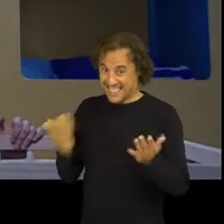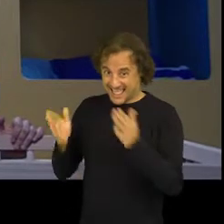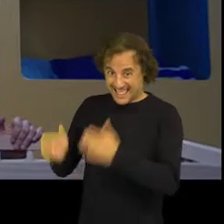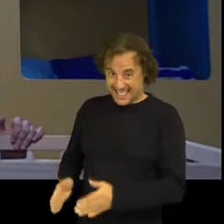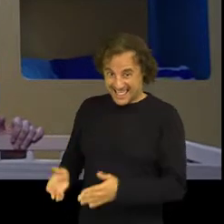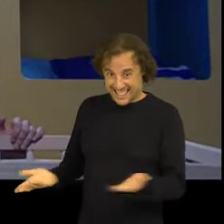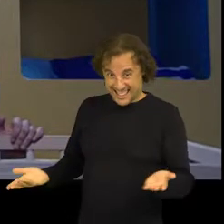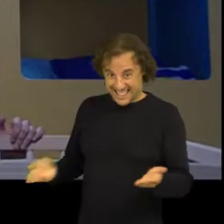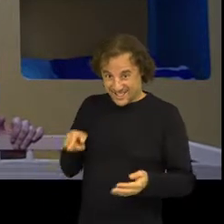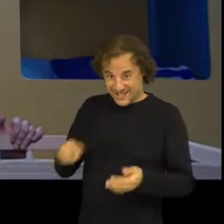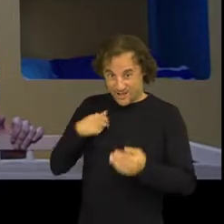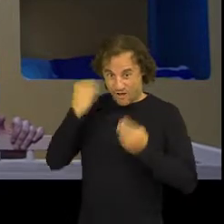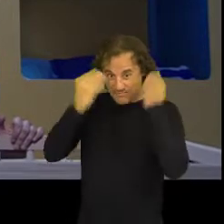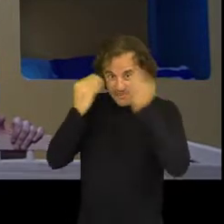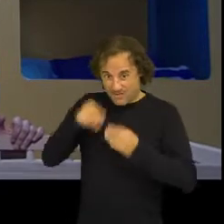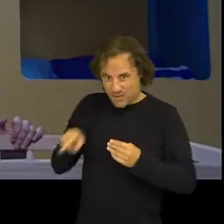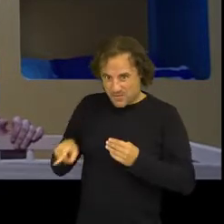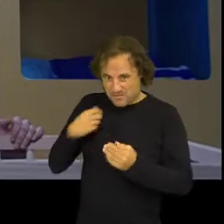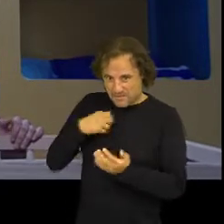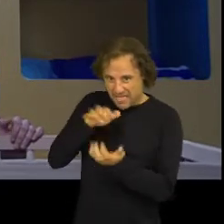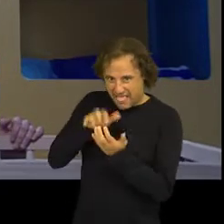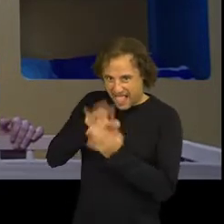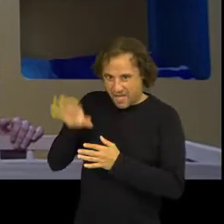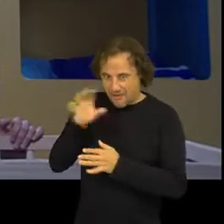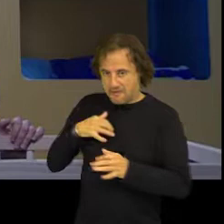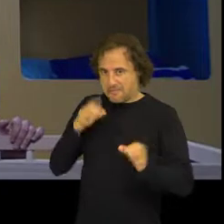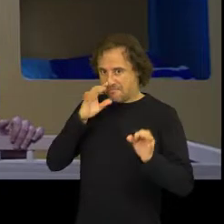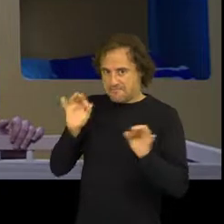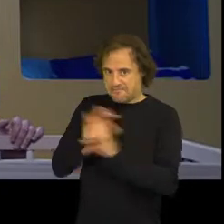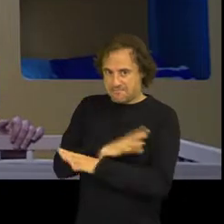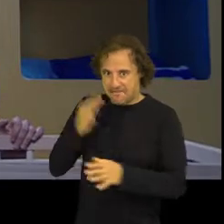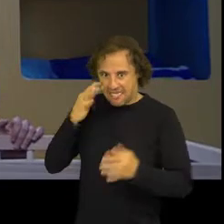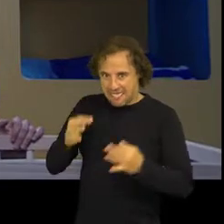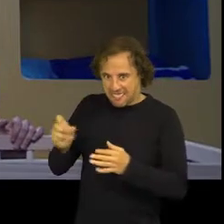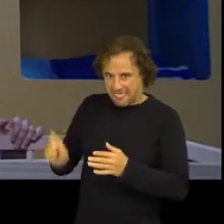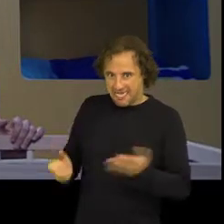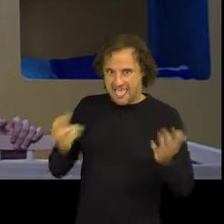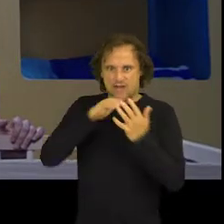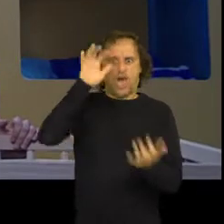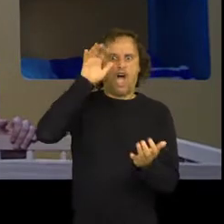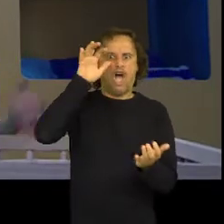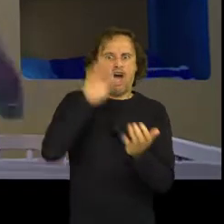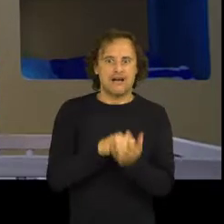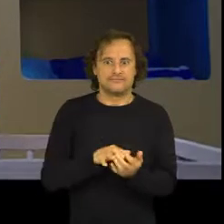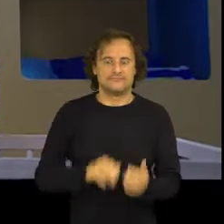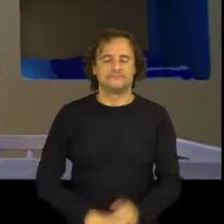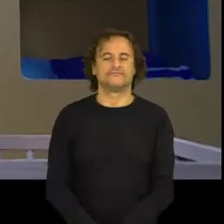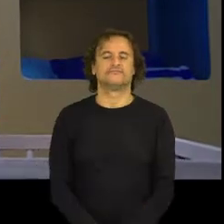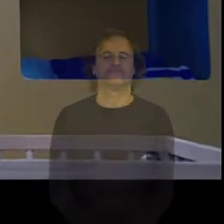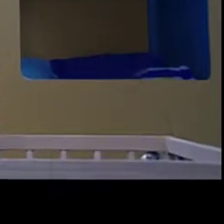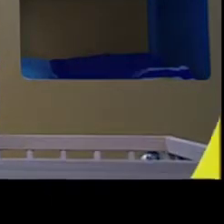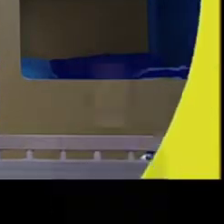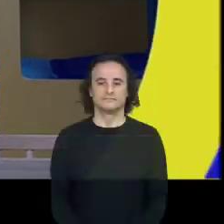Tata, eras ti? Pensei que eras un dinosauro. Confundinte cun dinosauro de verdade.